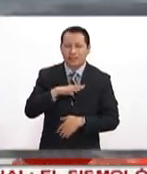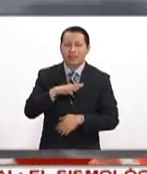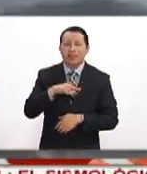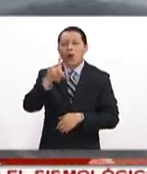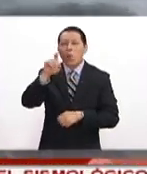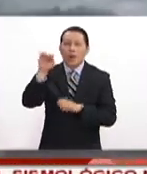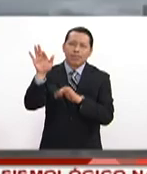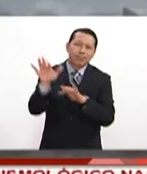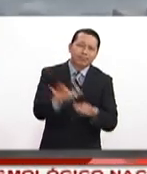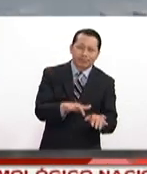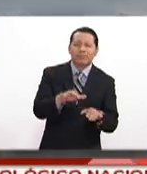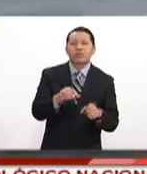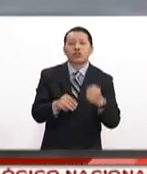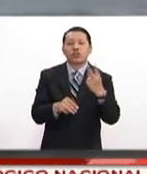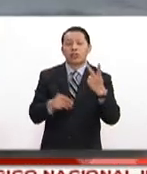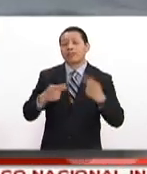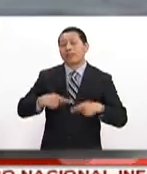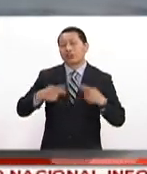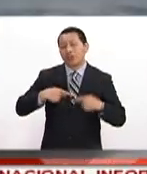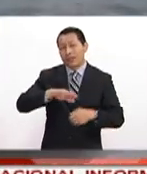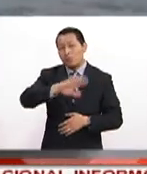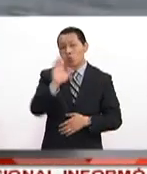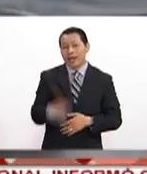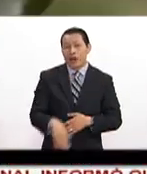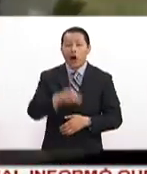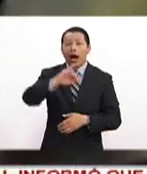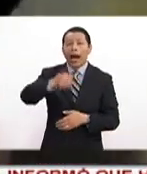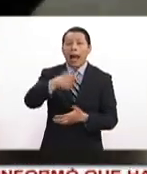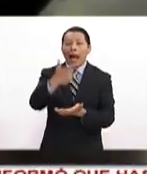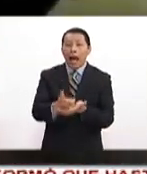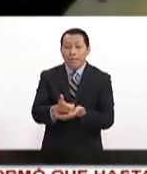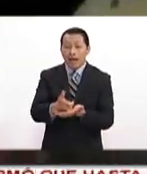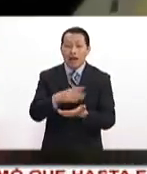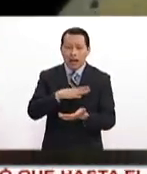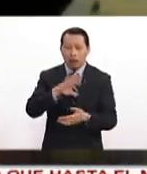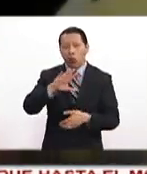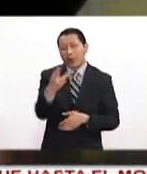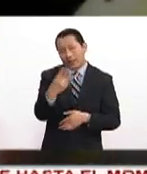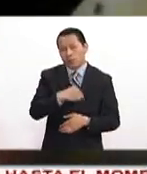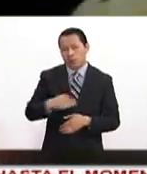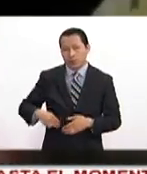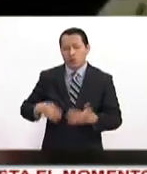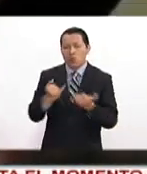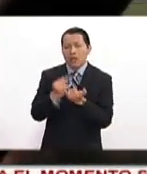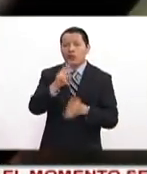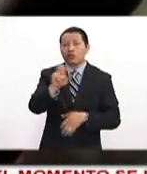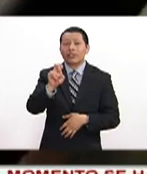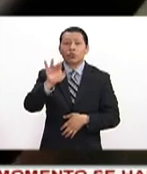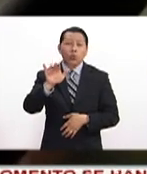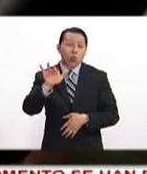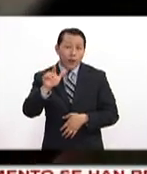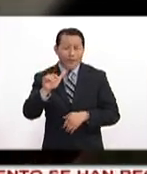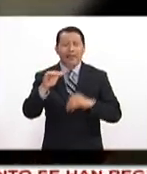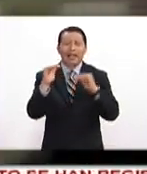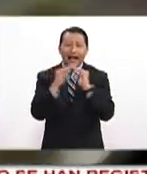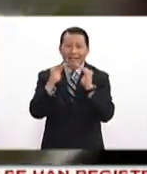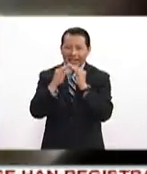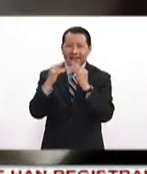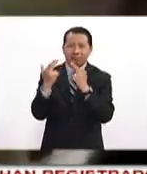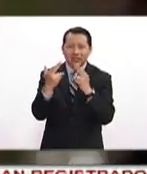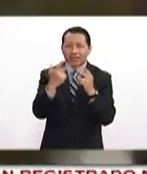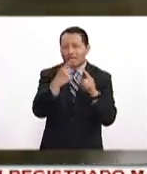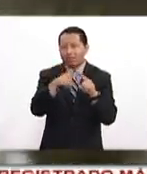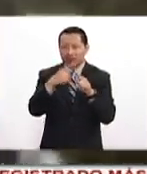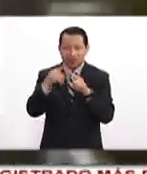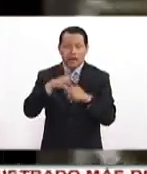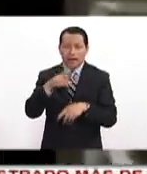2 personas perdieron la vida en la ciudad de Jalapa. En total son 53 los municipios afectados y más de 250 las viviendas que sufrieron